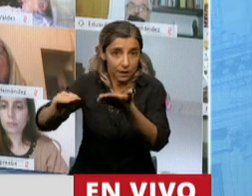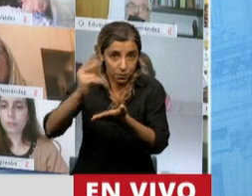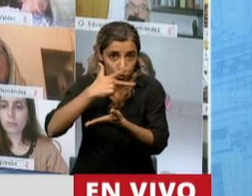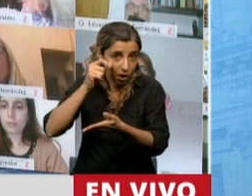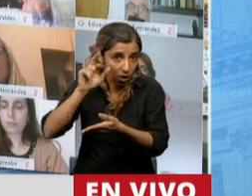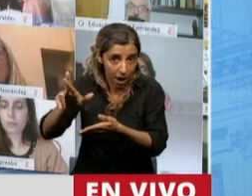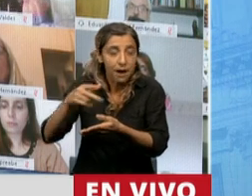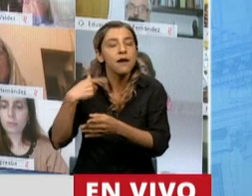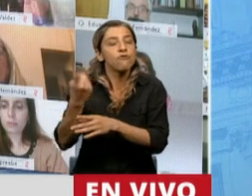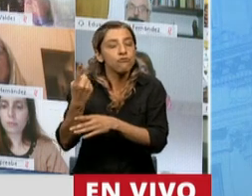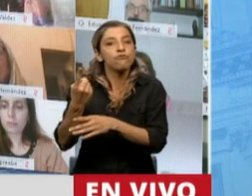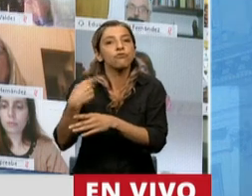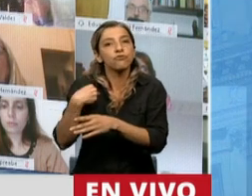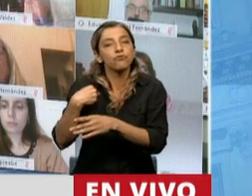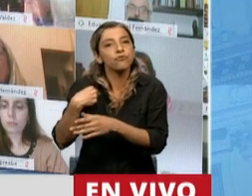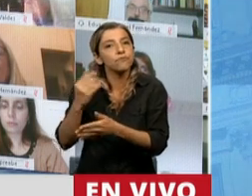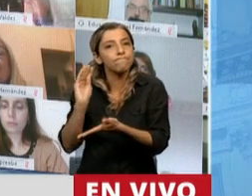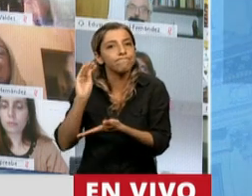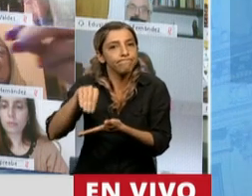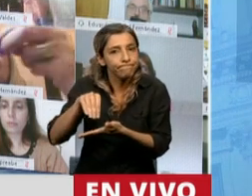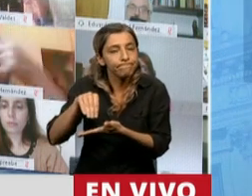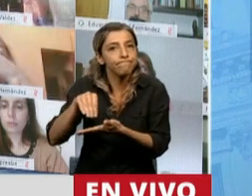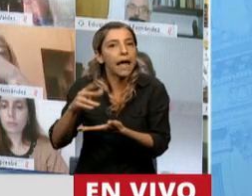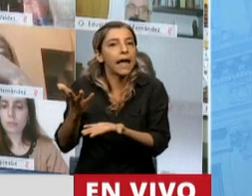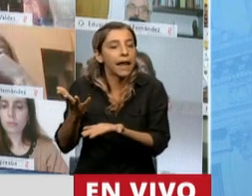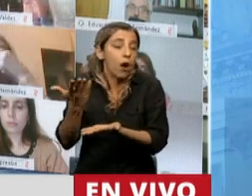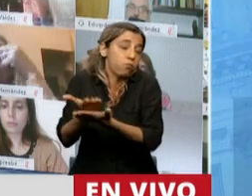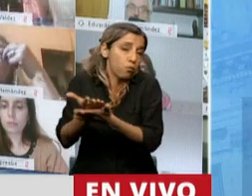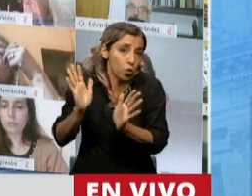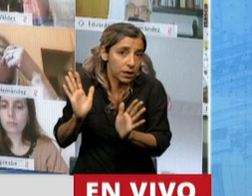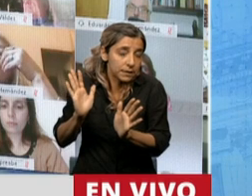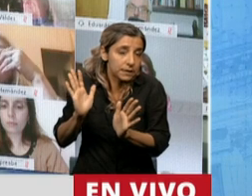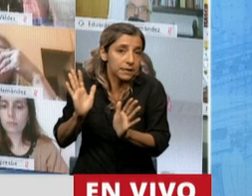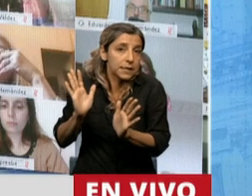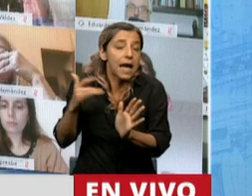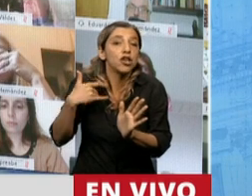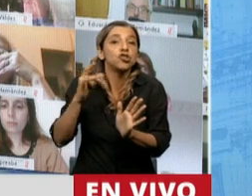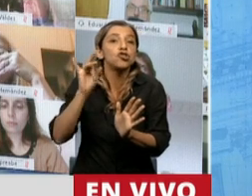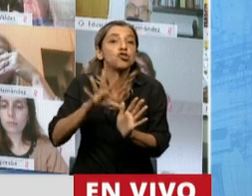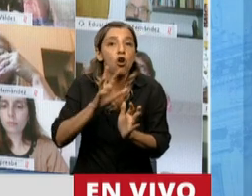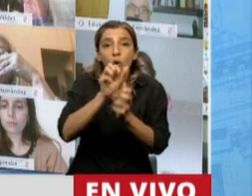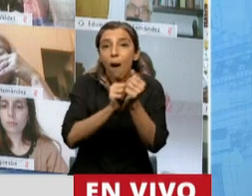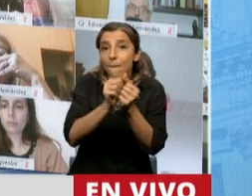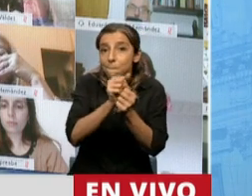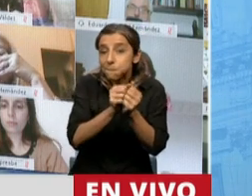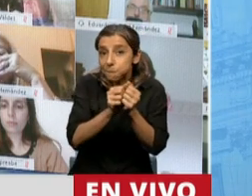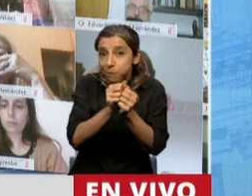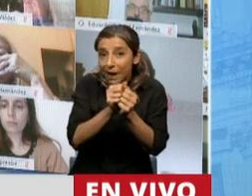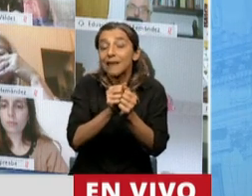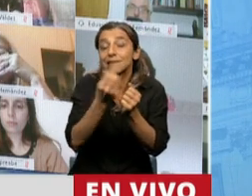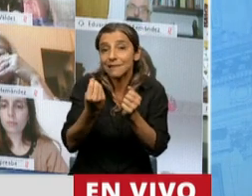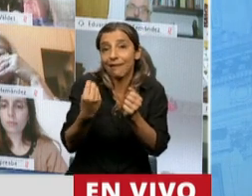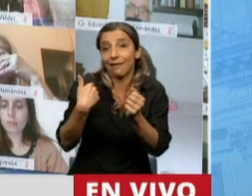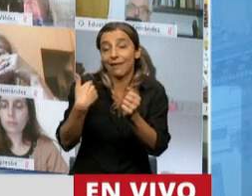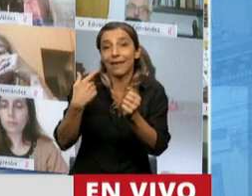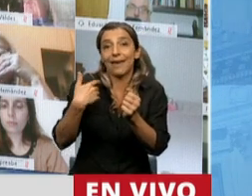heller le agregan Proponen agregar ya no solamente a las empresas que